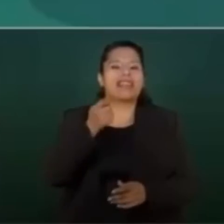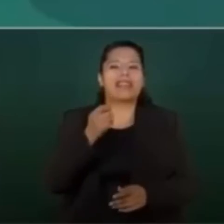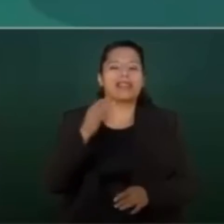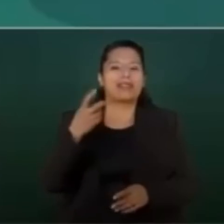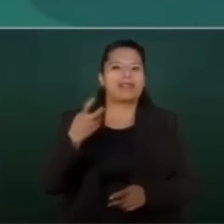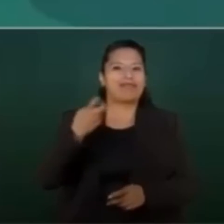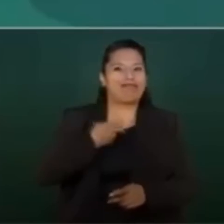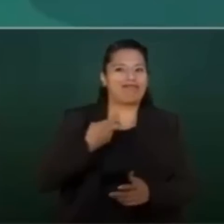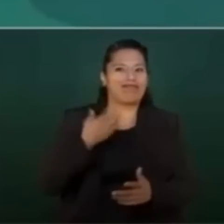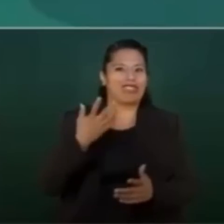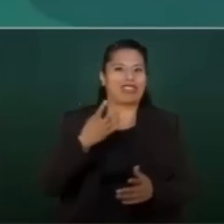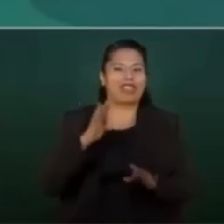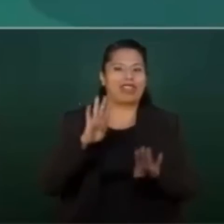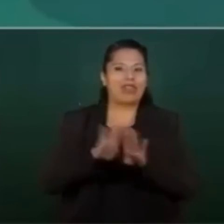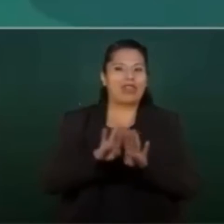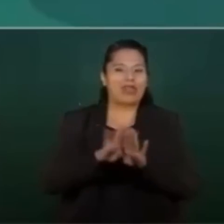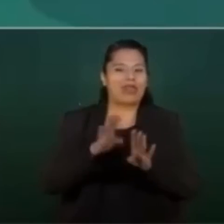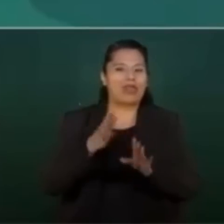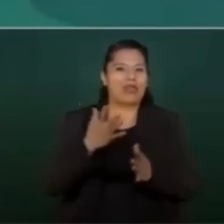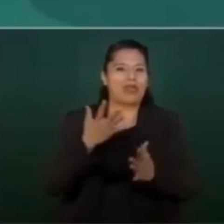no hubo sensacionalismo